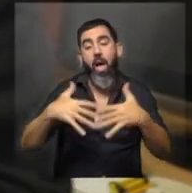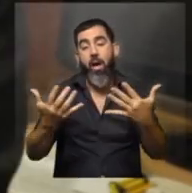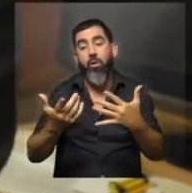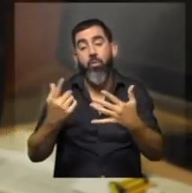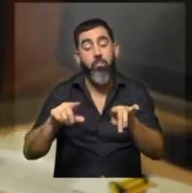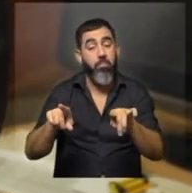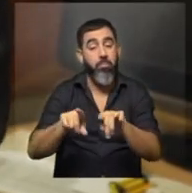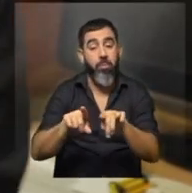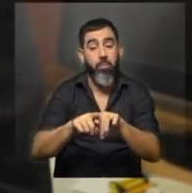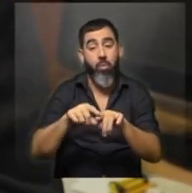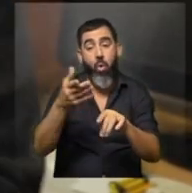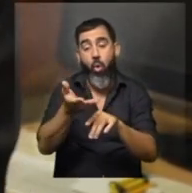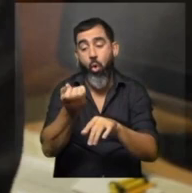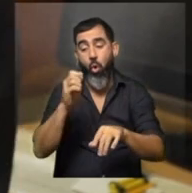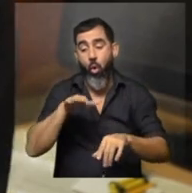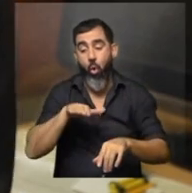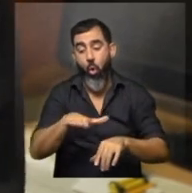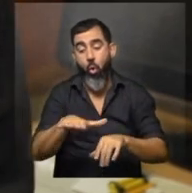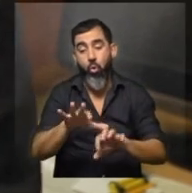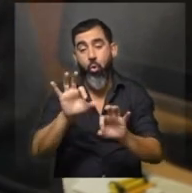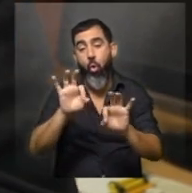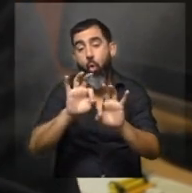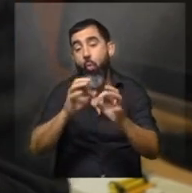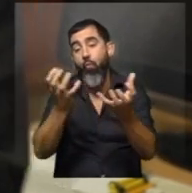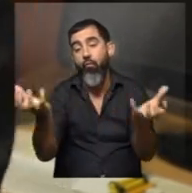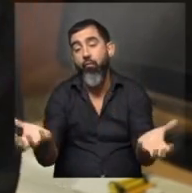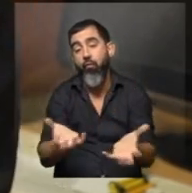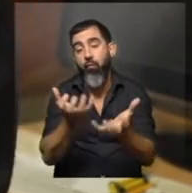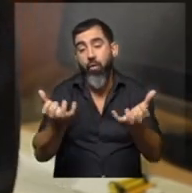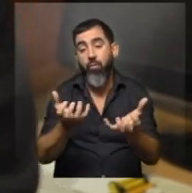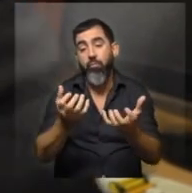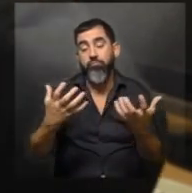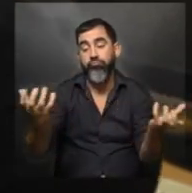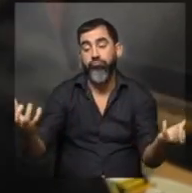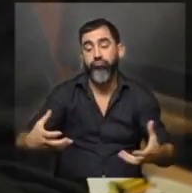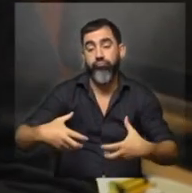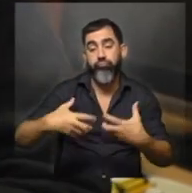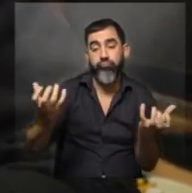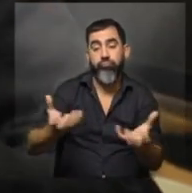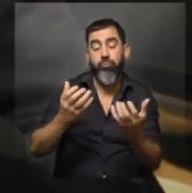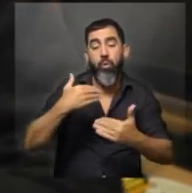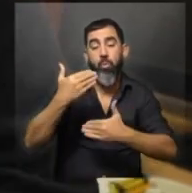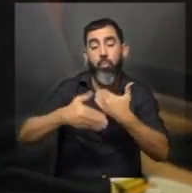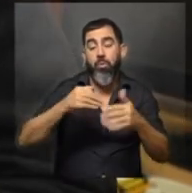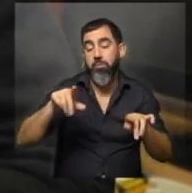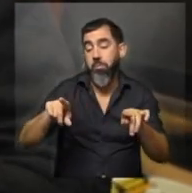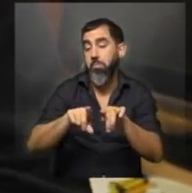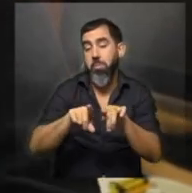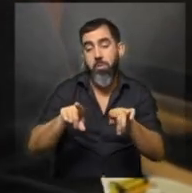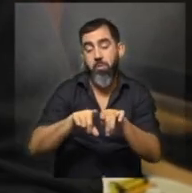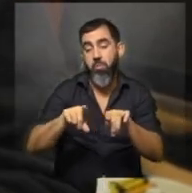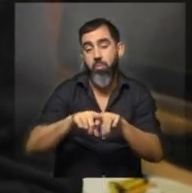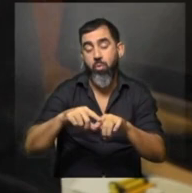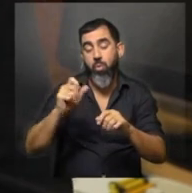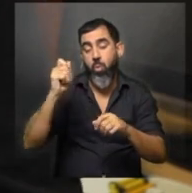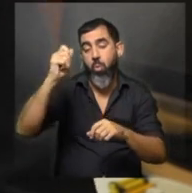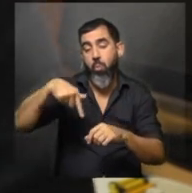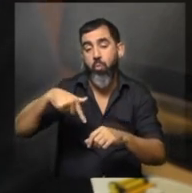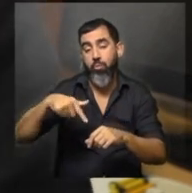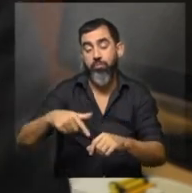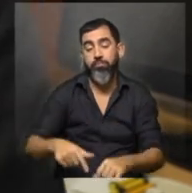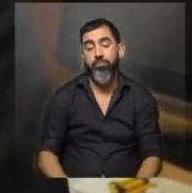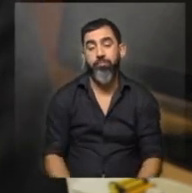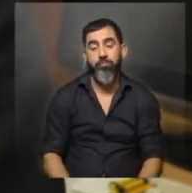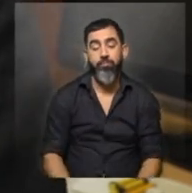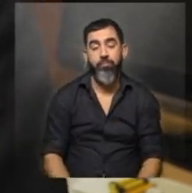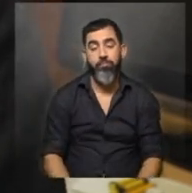mismo que haría un horno común y corriente o el fuego, digamos. Después que se calentó el material, los procesos son los procesos térmicos habituales que encontramos en